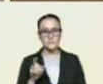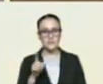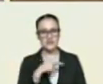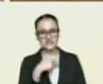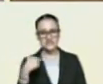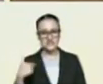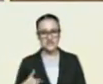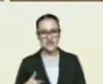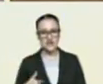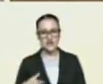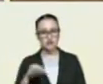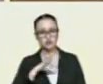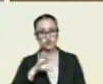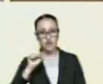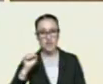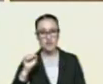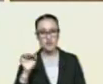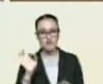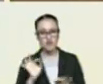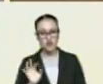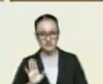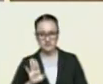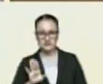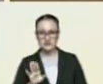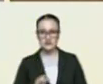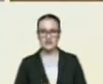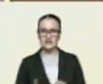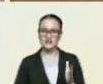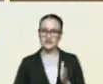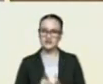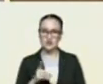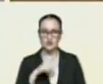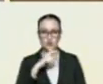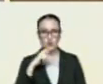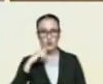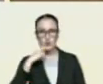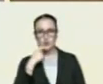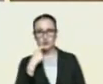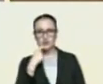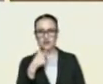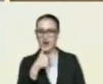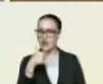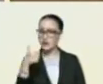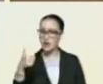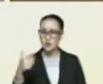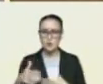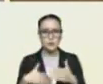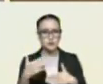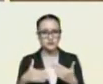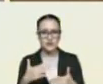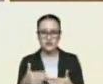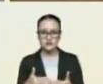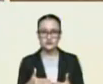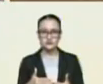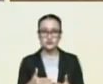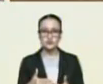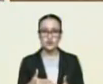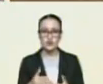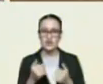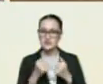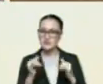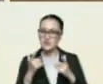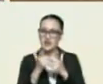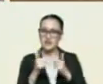un socialismo moderno. Lo vemos con el desarrollo en Rusia. Cada proceso marcado por la independencia